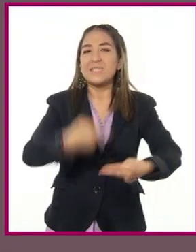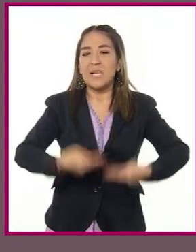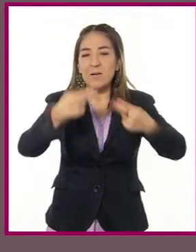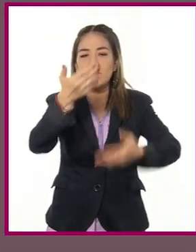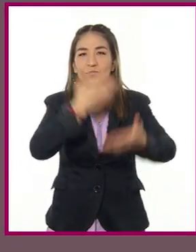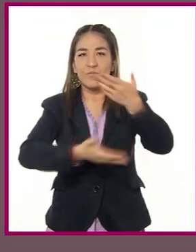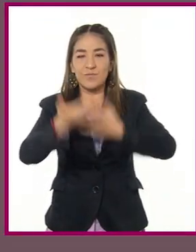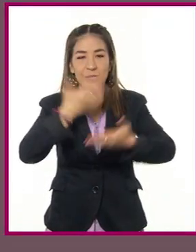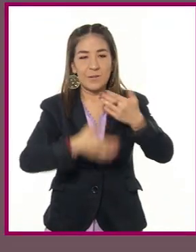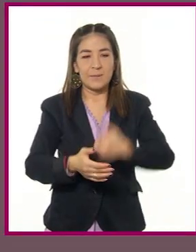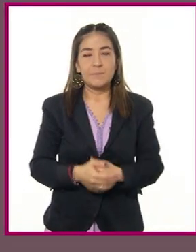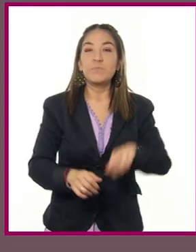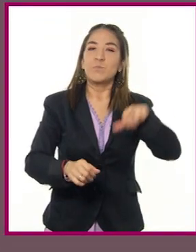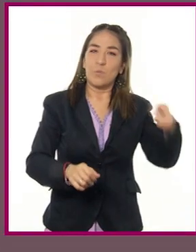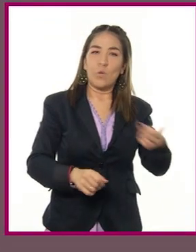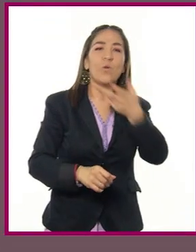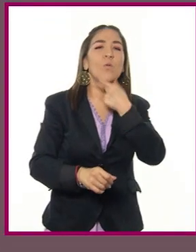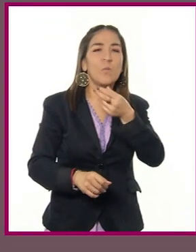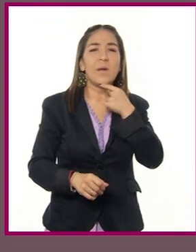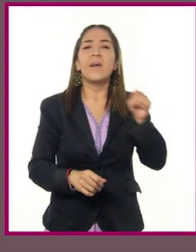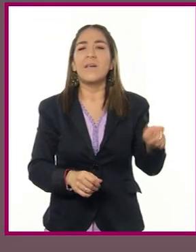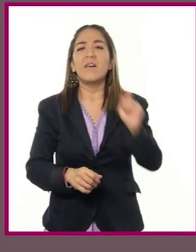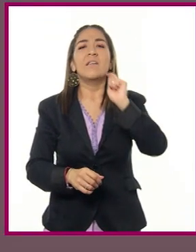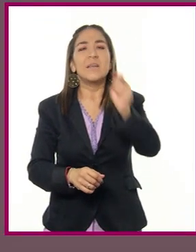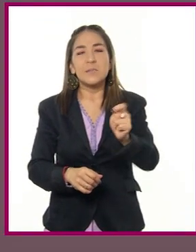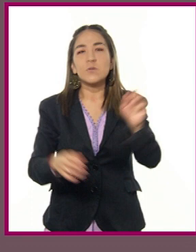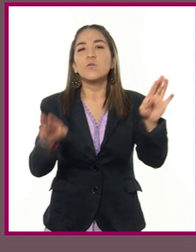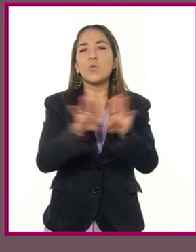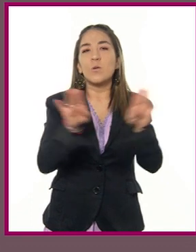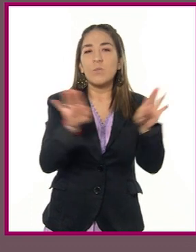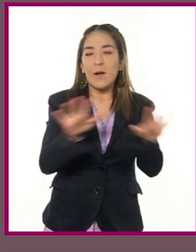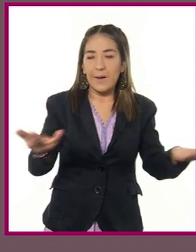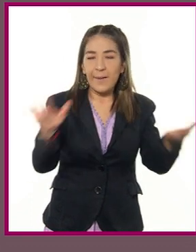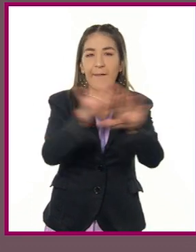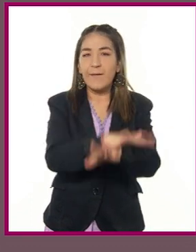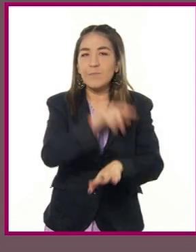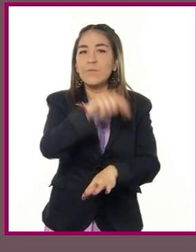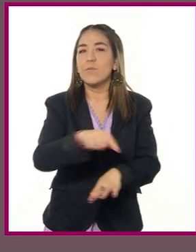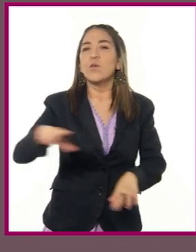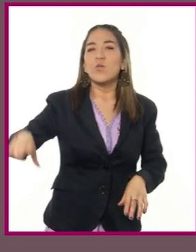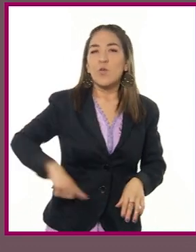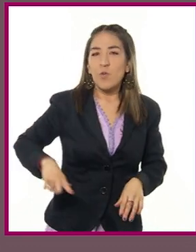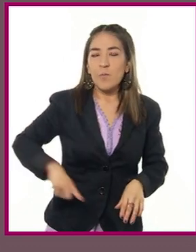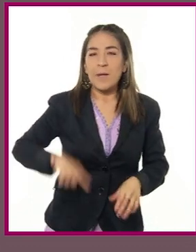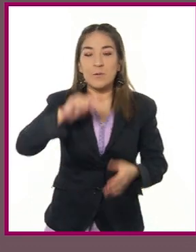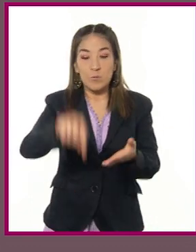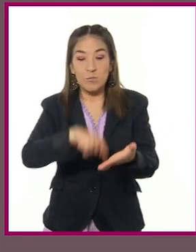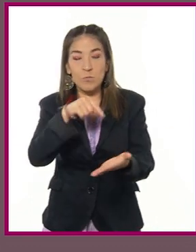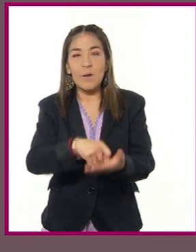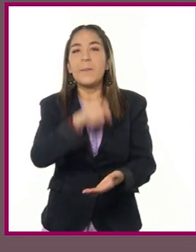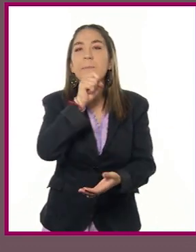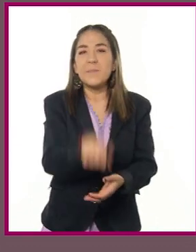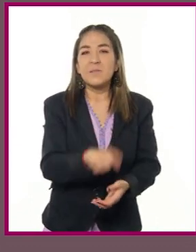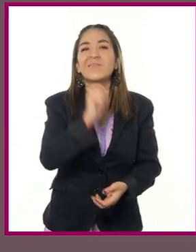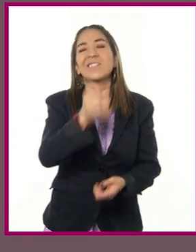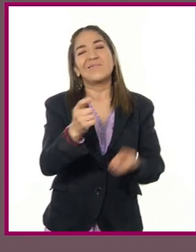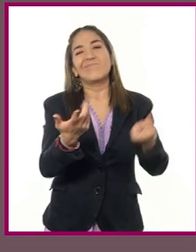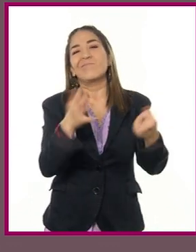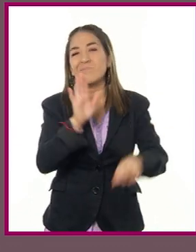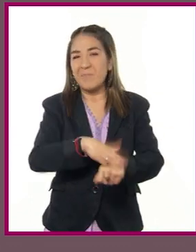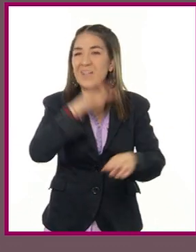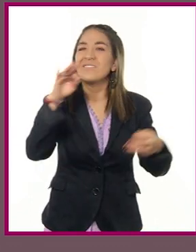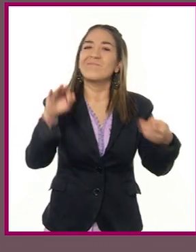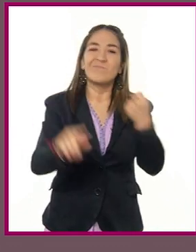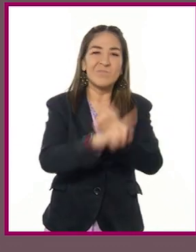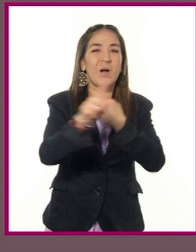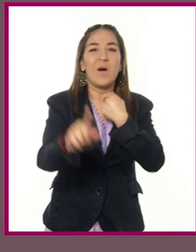Ronald Reagan, por su parte, propuso transferir facultades a los gobiernos locales, que siempre están más cerca de los problemas de la